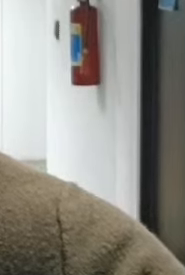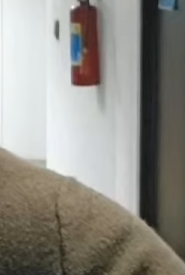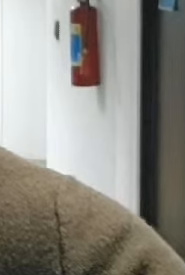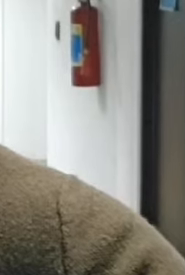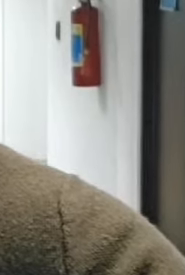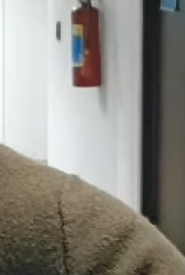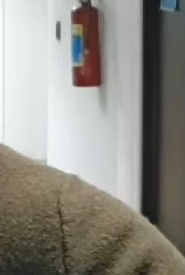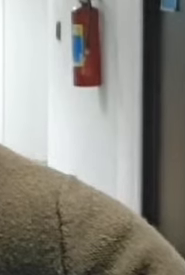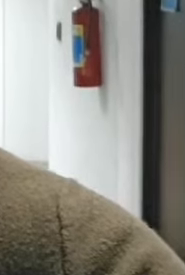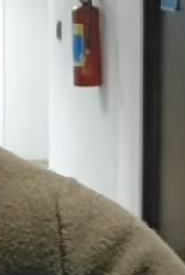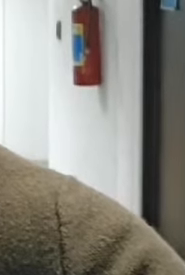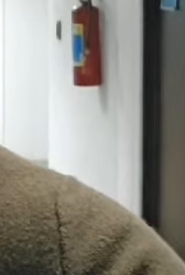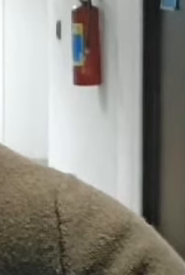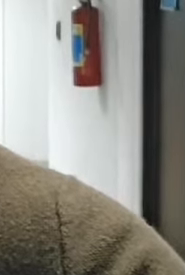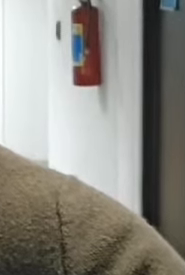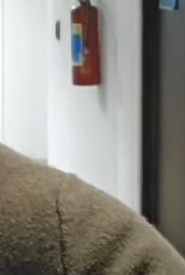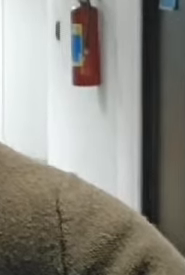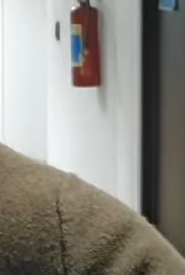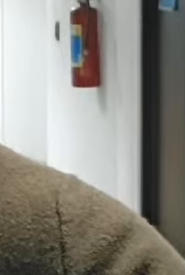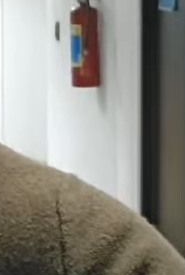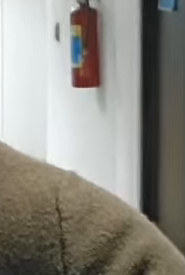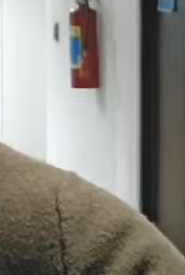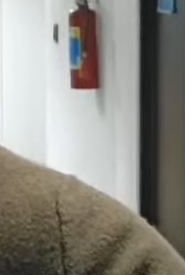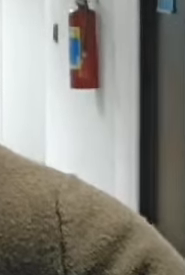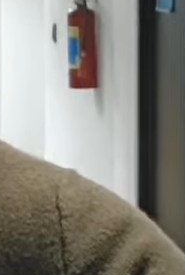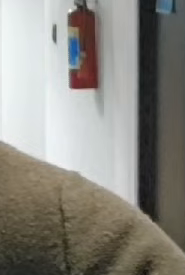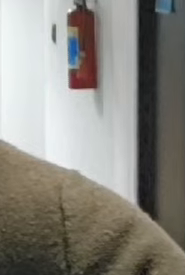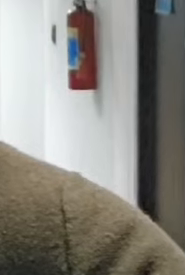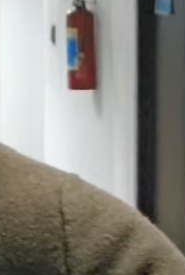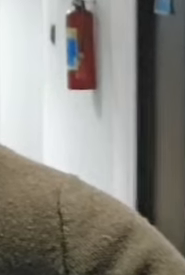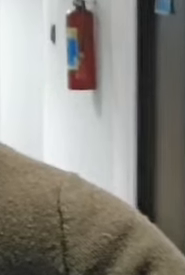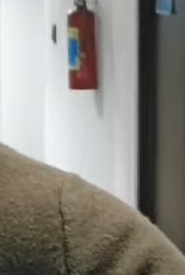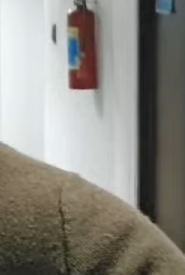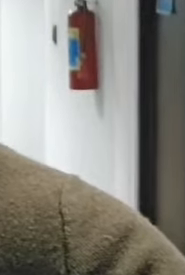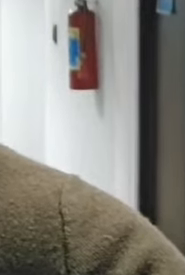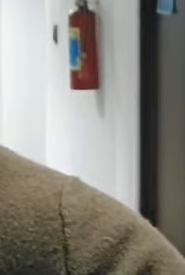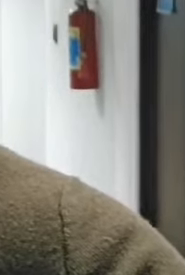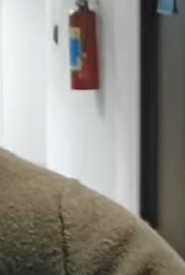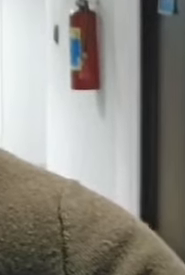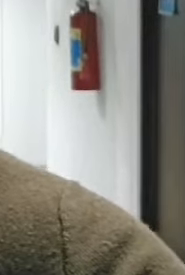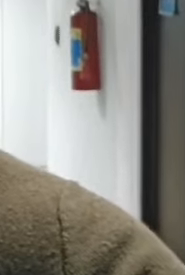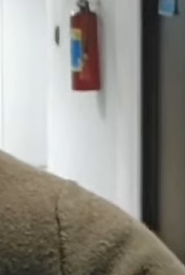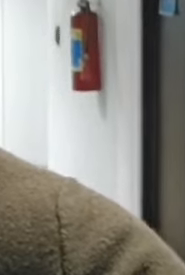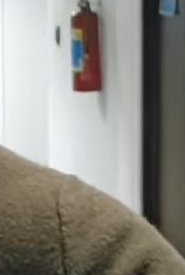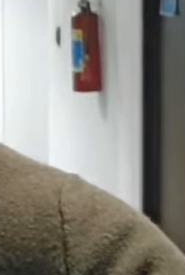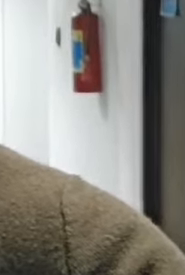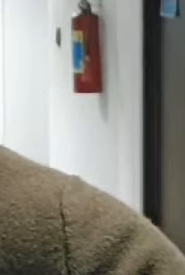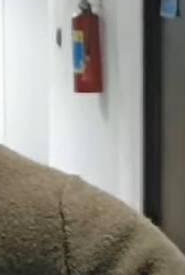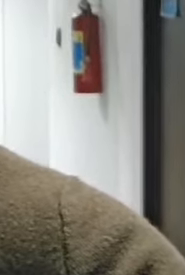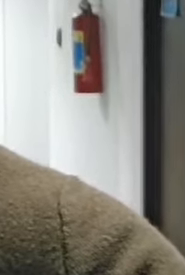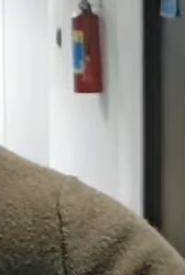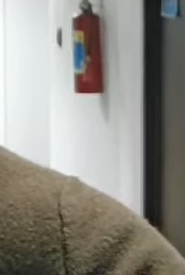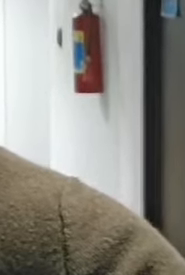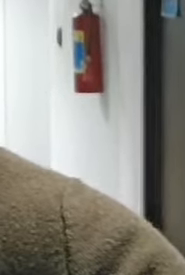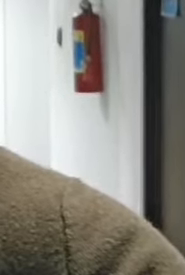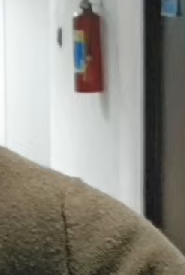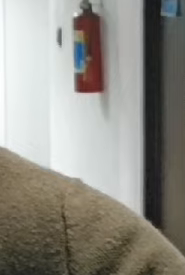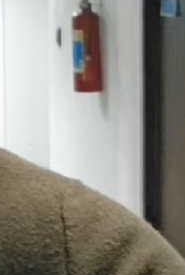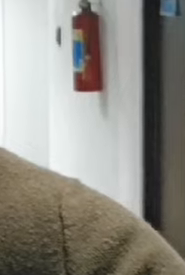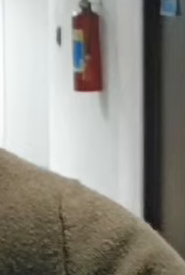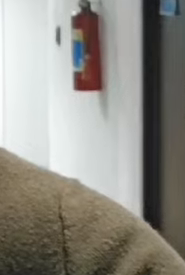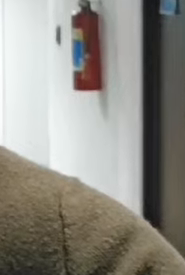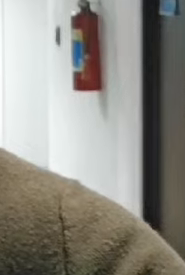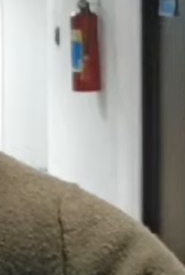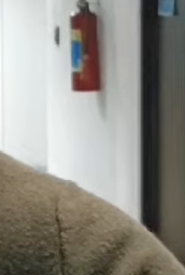presidente que él no se va a quedar callado, que además debemos ir a las causas para frenar el fenómeno migratorio y cómo